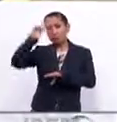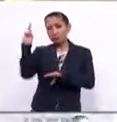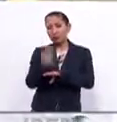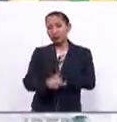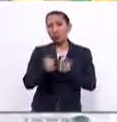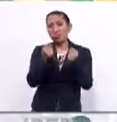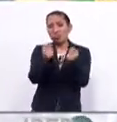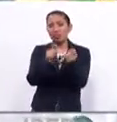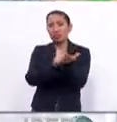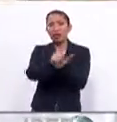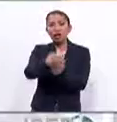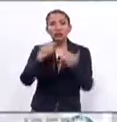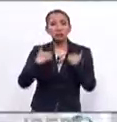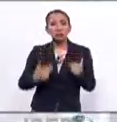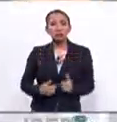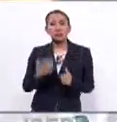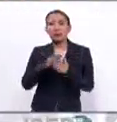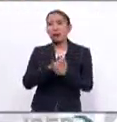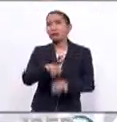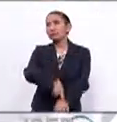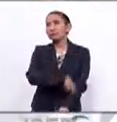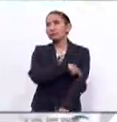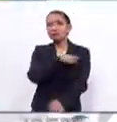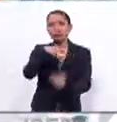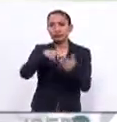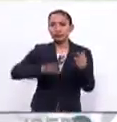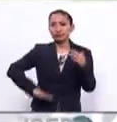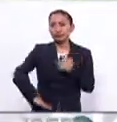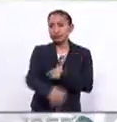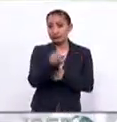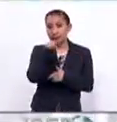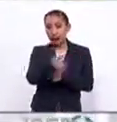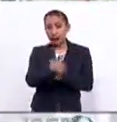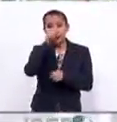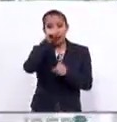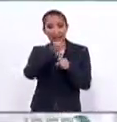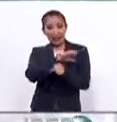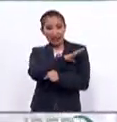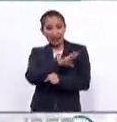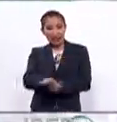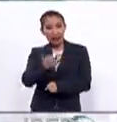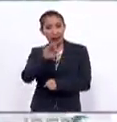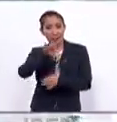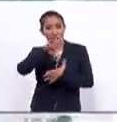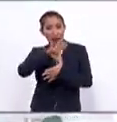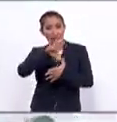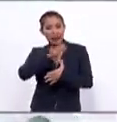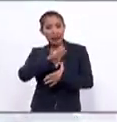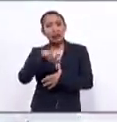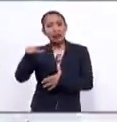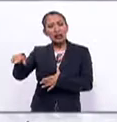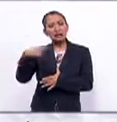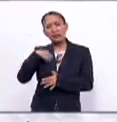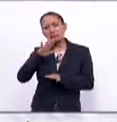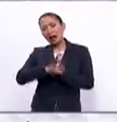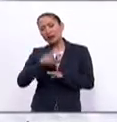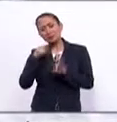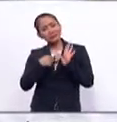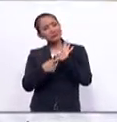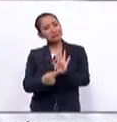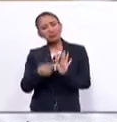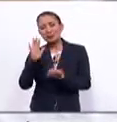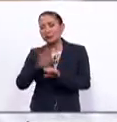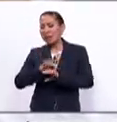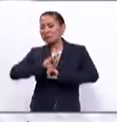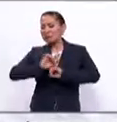de los derechos humanos más extendidas de la región, de acuerdo con la Secretaría General Iberoamericana. Es una de las